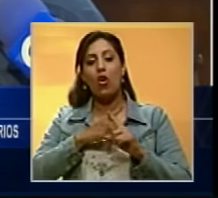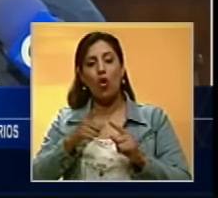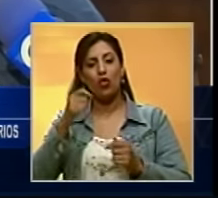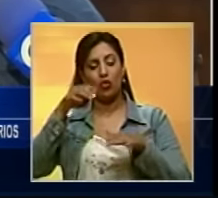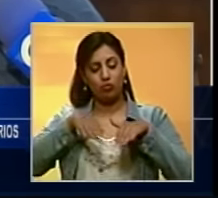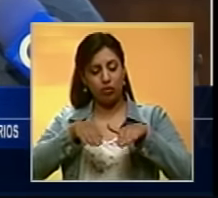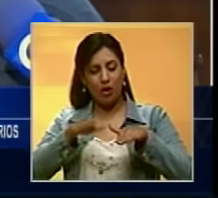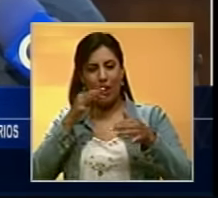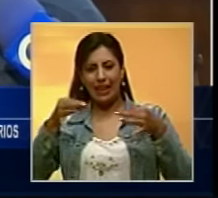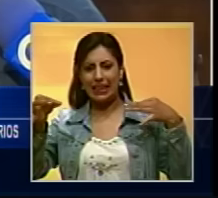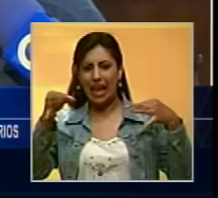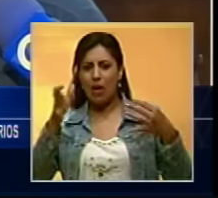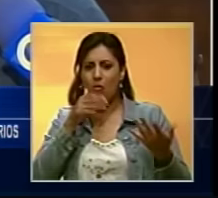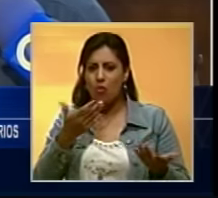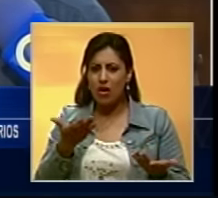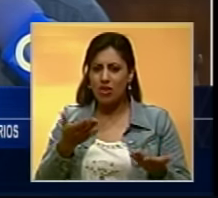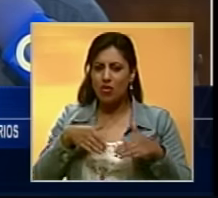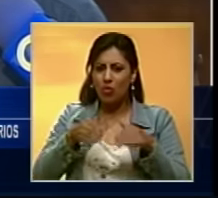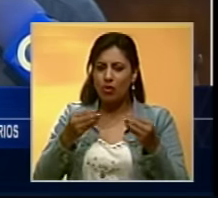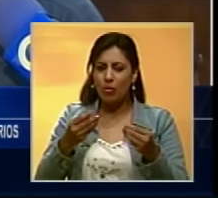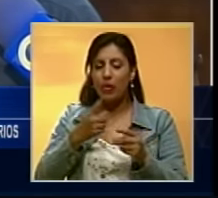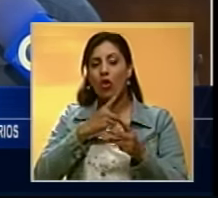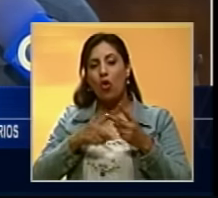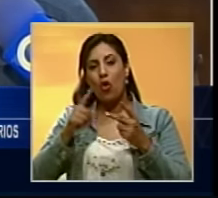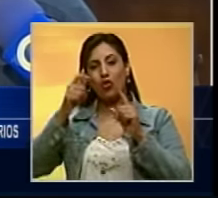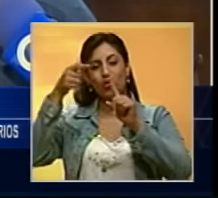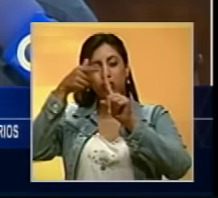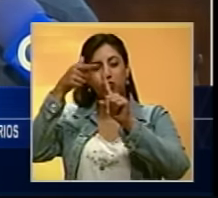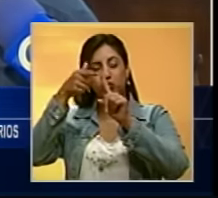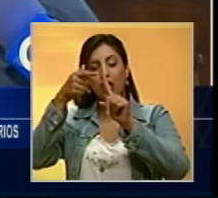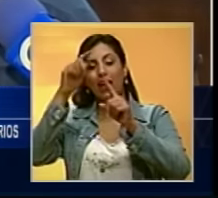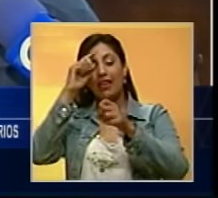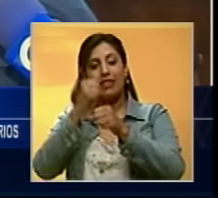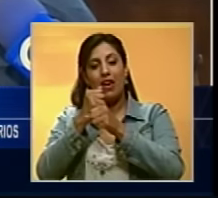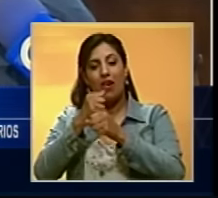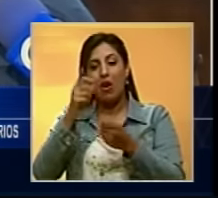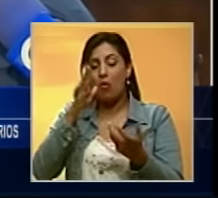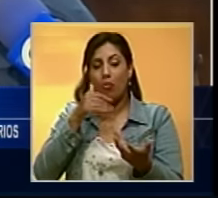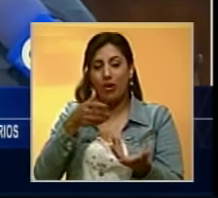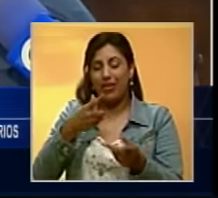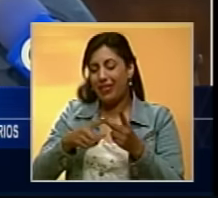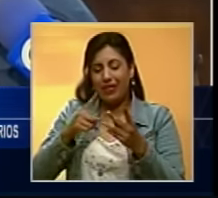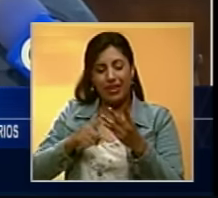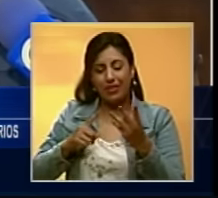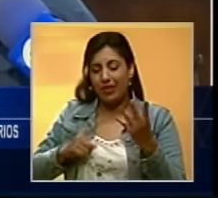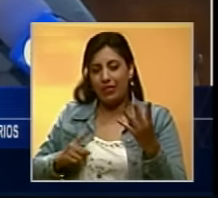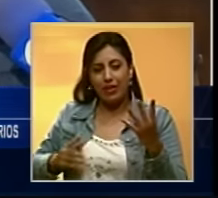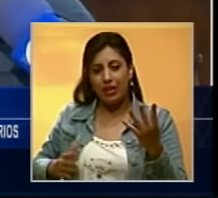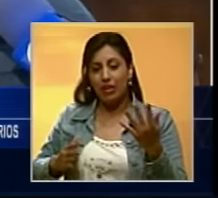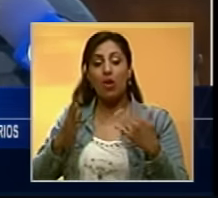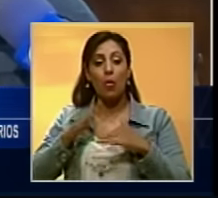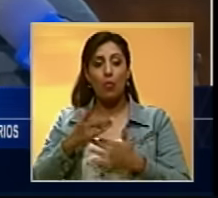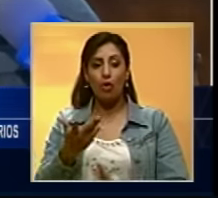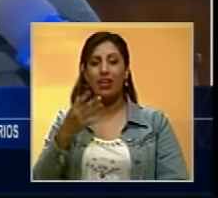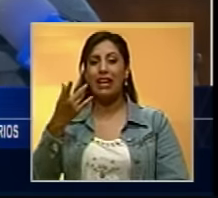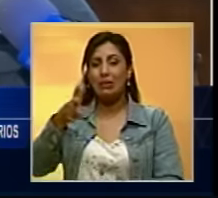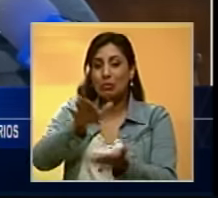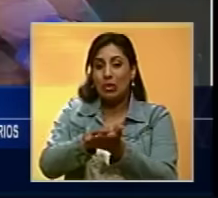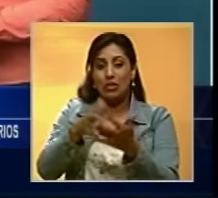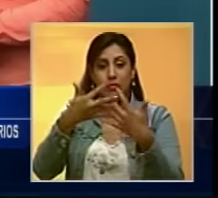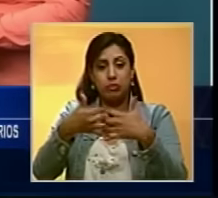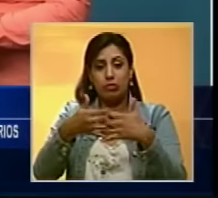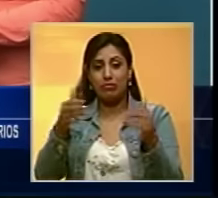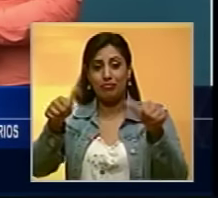costurera que no tiene tela para coser de del herrero que no tiene Cómo hacer su trabajo de plomería etcétera etcétera etcétera porque está muerta la